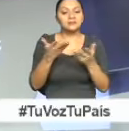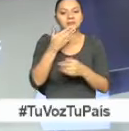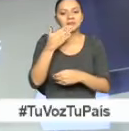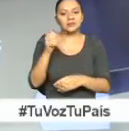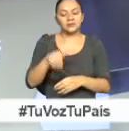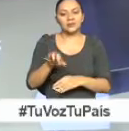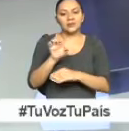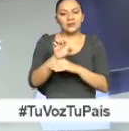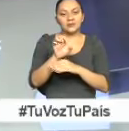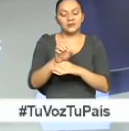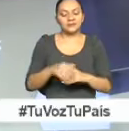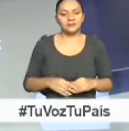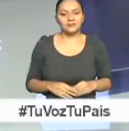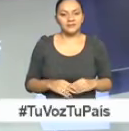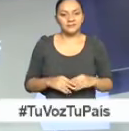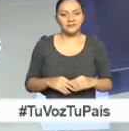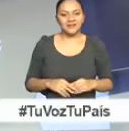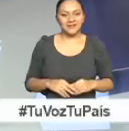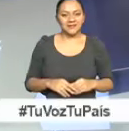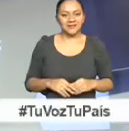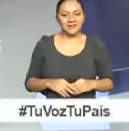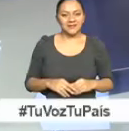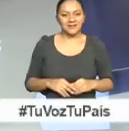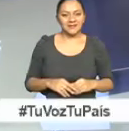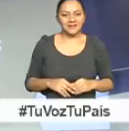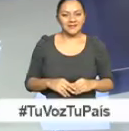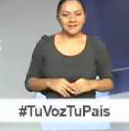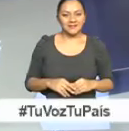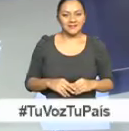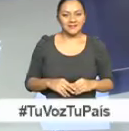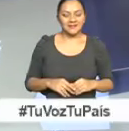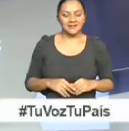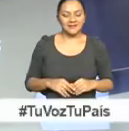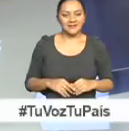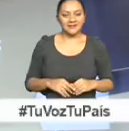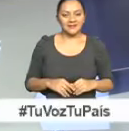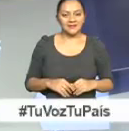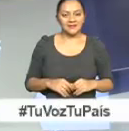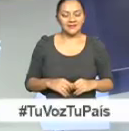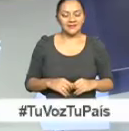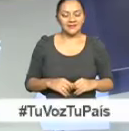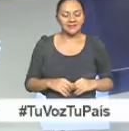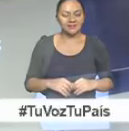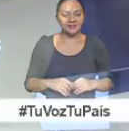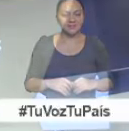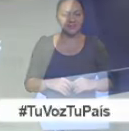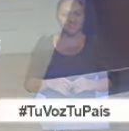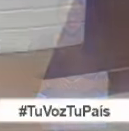producción nacional aquí en Teleciudadana. Tu voz, tu país. Un abrazo para todos.